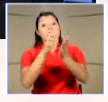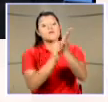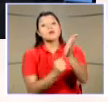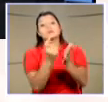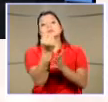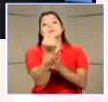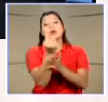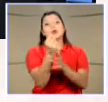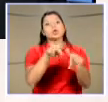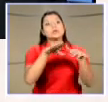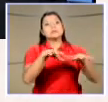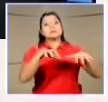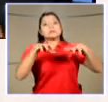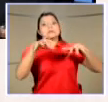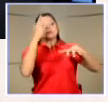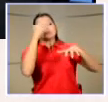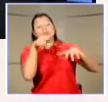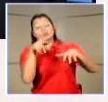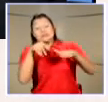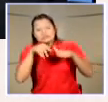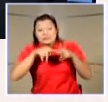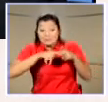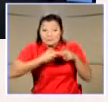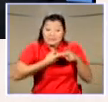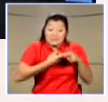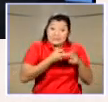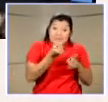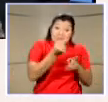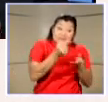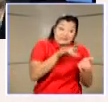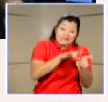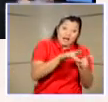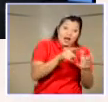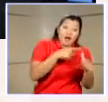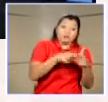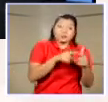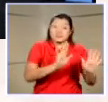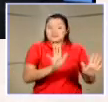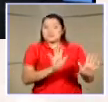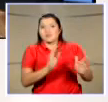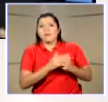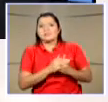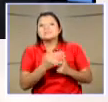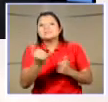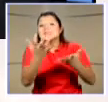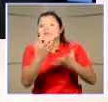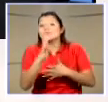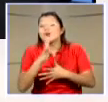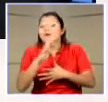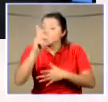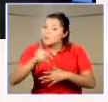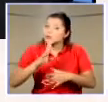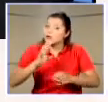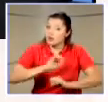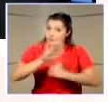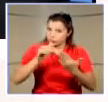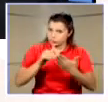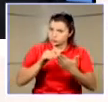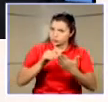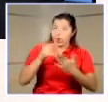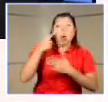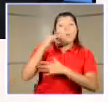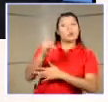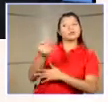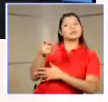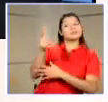dice, aquí vienen por la parte de salarios y es la parte que le tocan sus intereses. Entonces yo creo que si vamos a hablar, tenemos que hablar de todo. Sí, por salario ustedes saben que no tienen